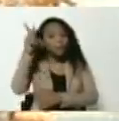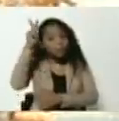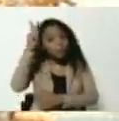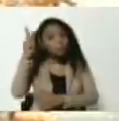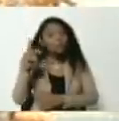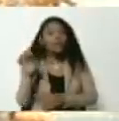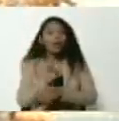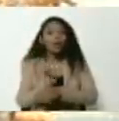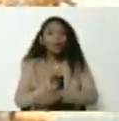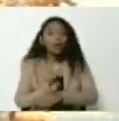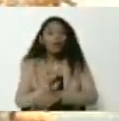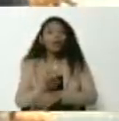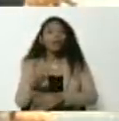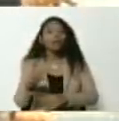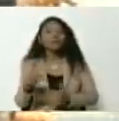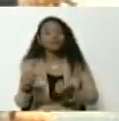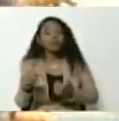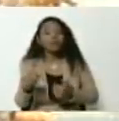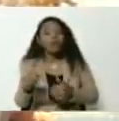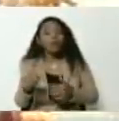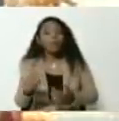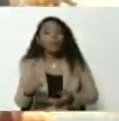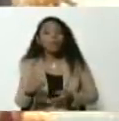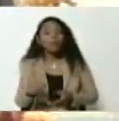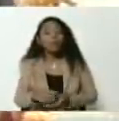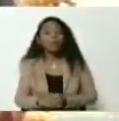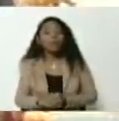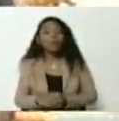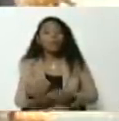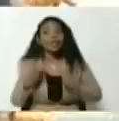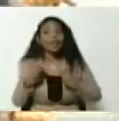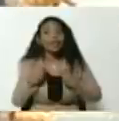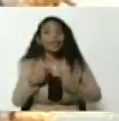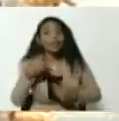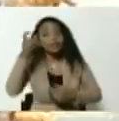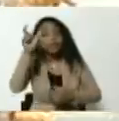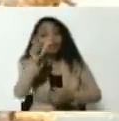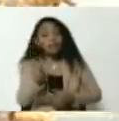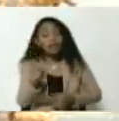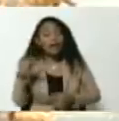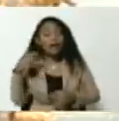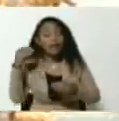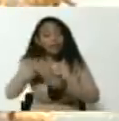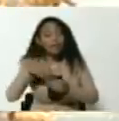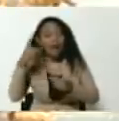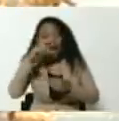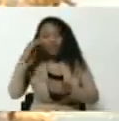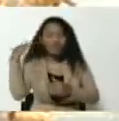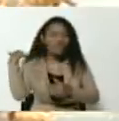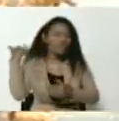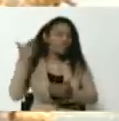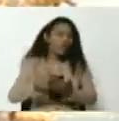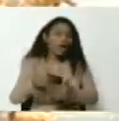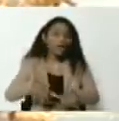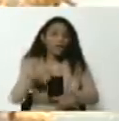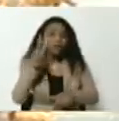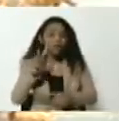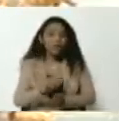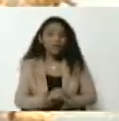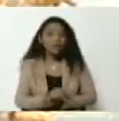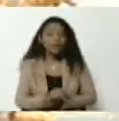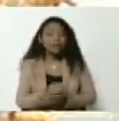ecuatorianos, portugueses, italianos, españoles, que viven hace años aquí en Venezuela. Es